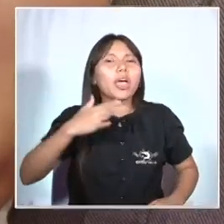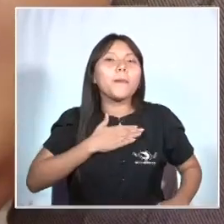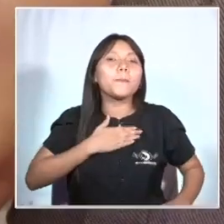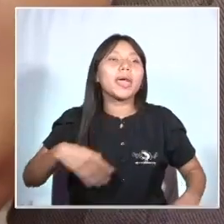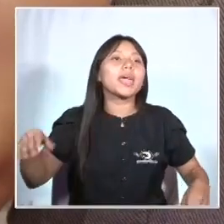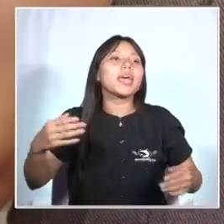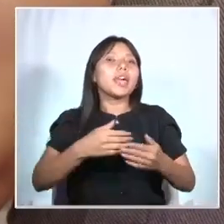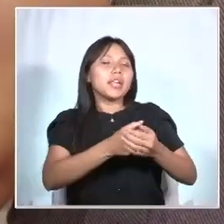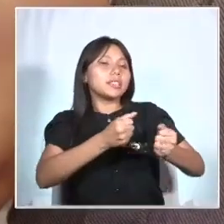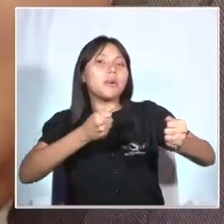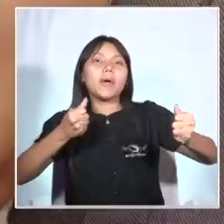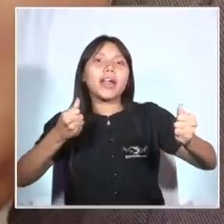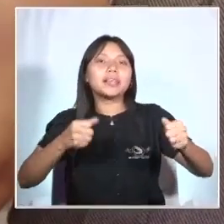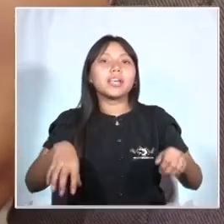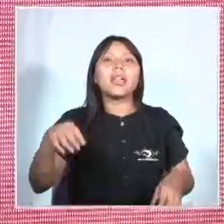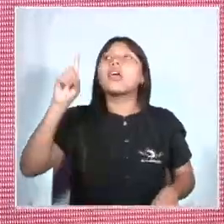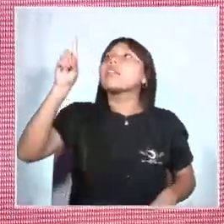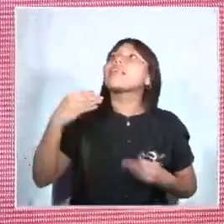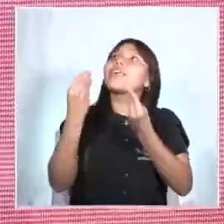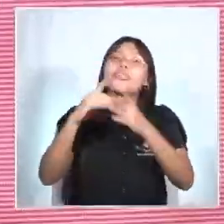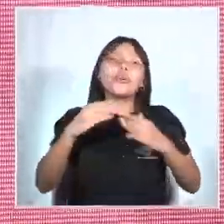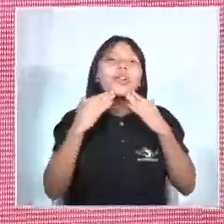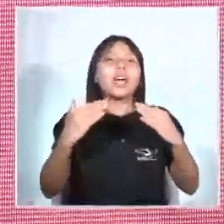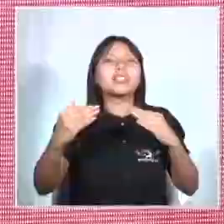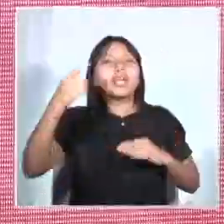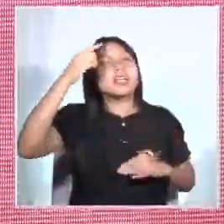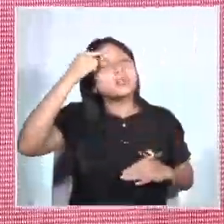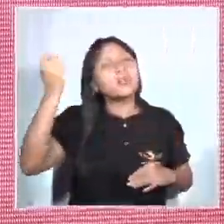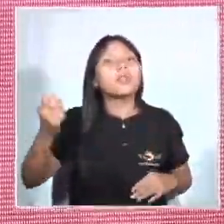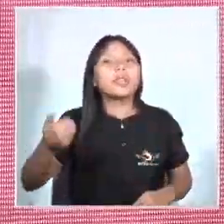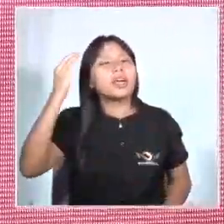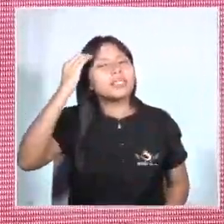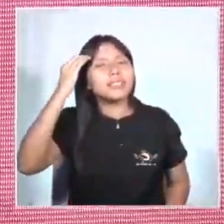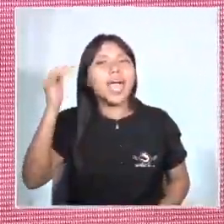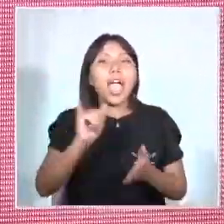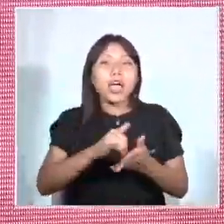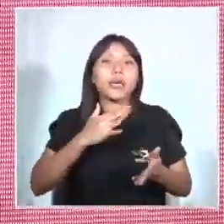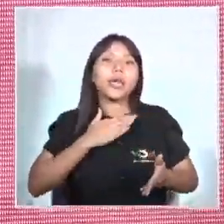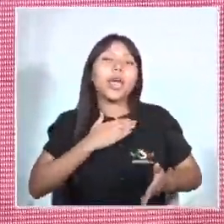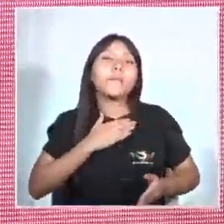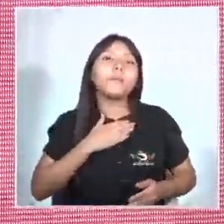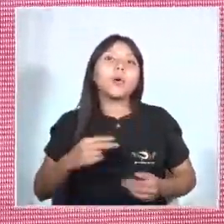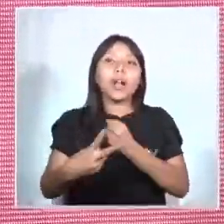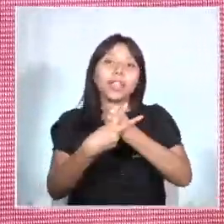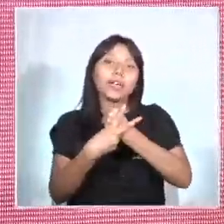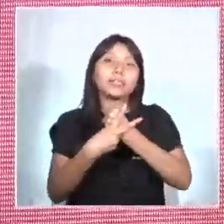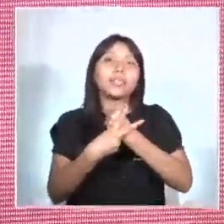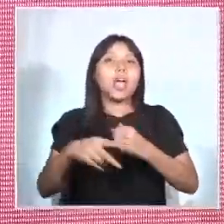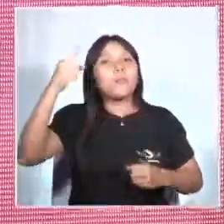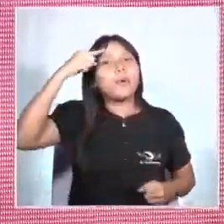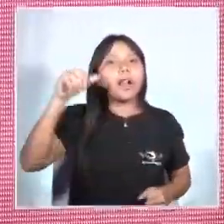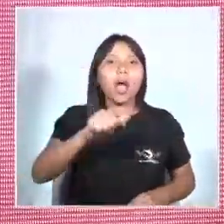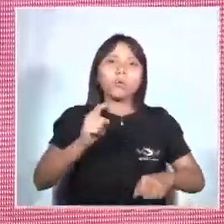separado. Te doy gracias porque sé que me has preservado para